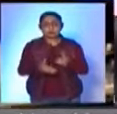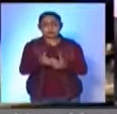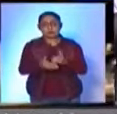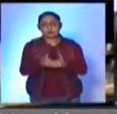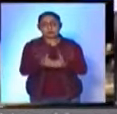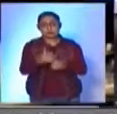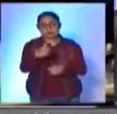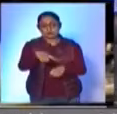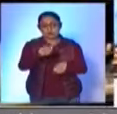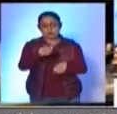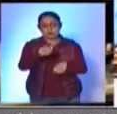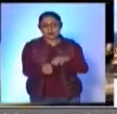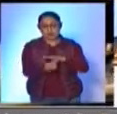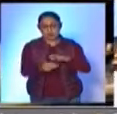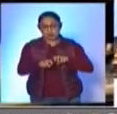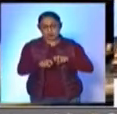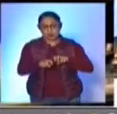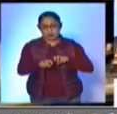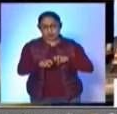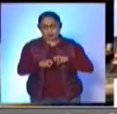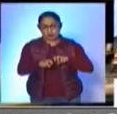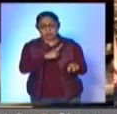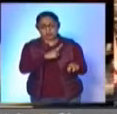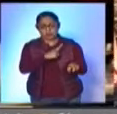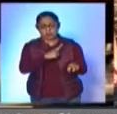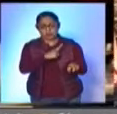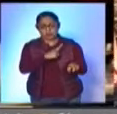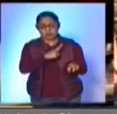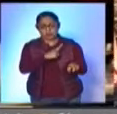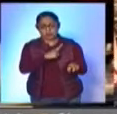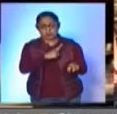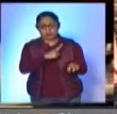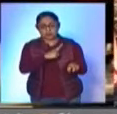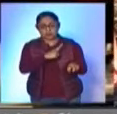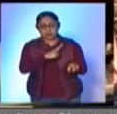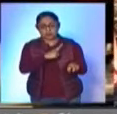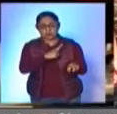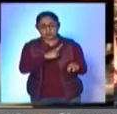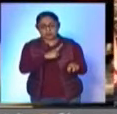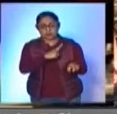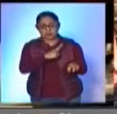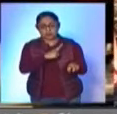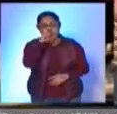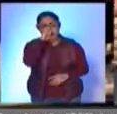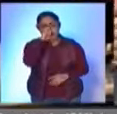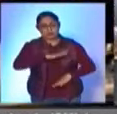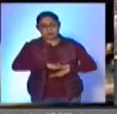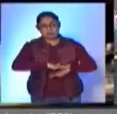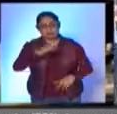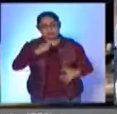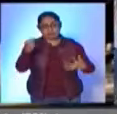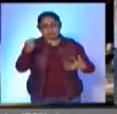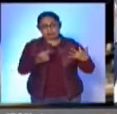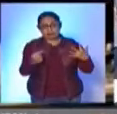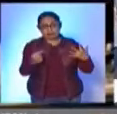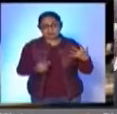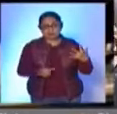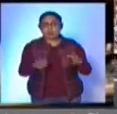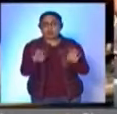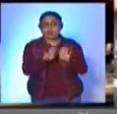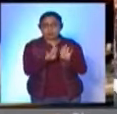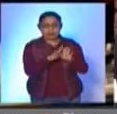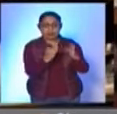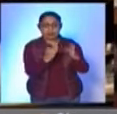Estatal de Seguridad Estatal en Salud dará a conocer medidas estrictas que se implementarán, entre las que se encuentran el